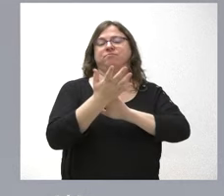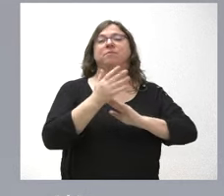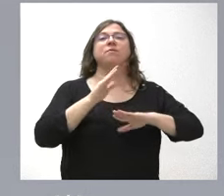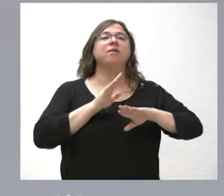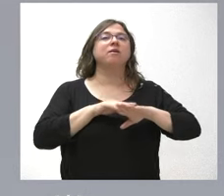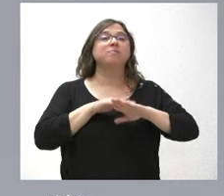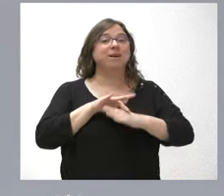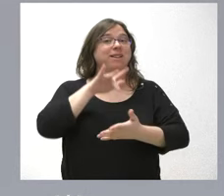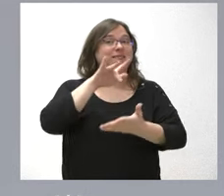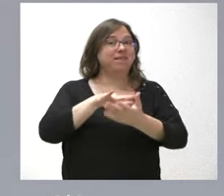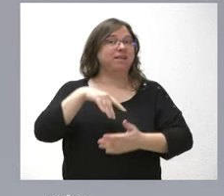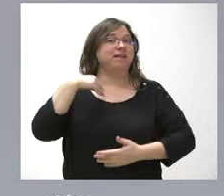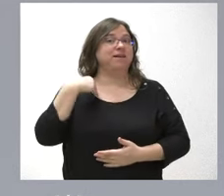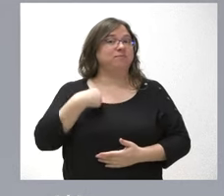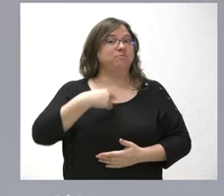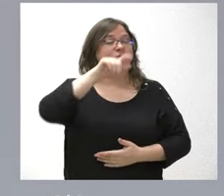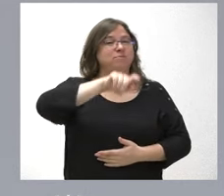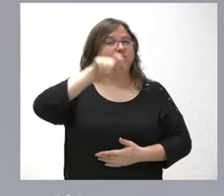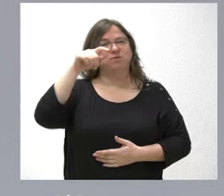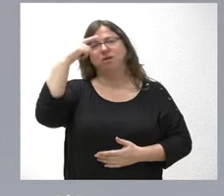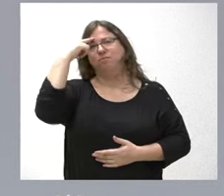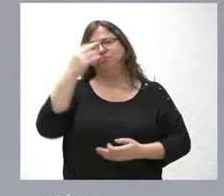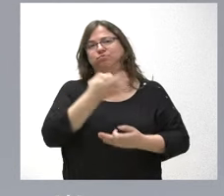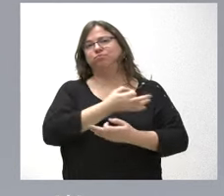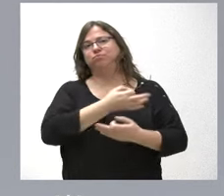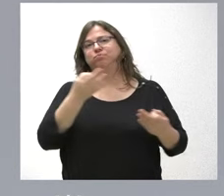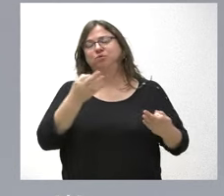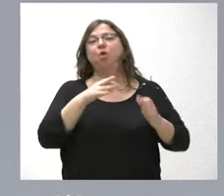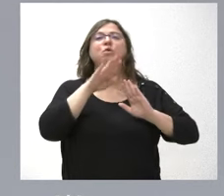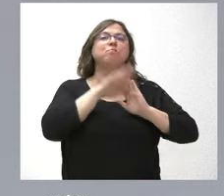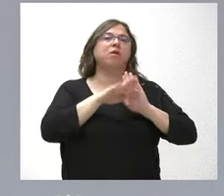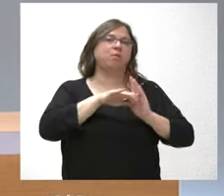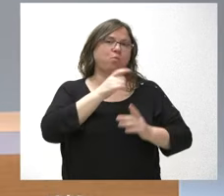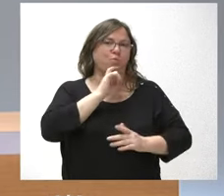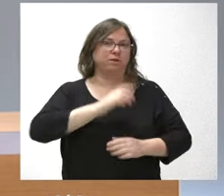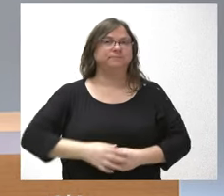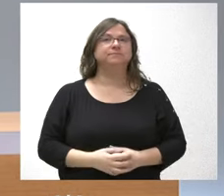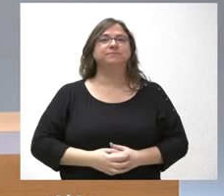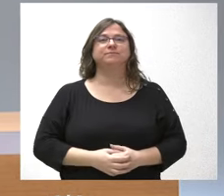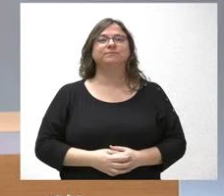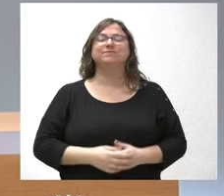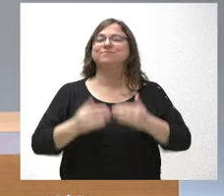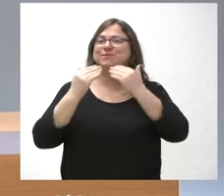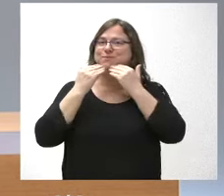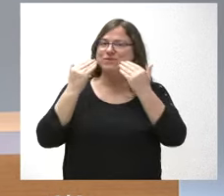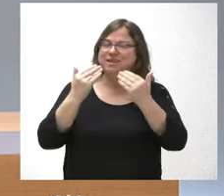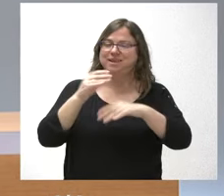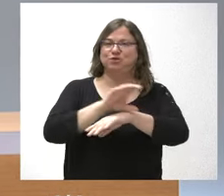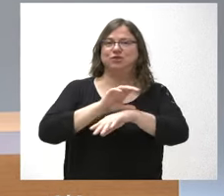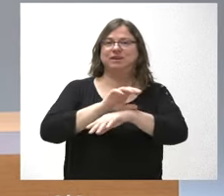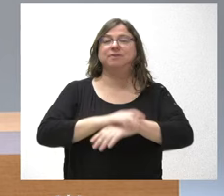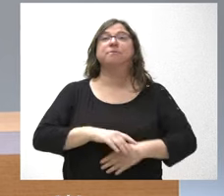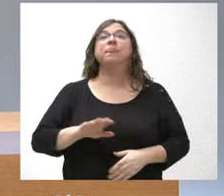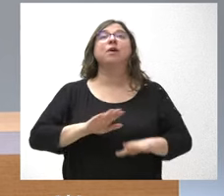día los ciudadanos conozcan perfectamente la programación de estos actos. Muchas gracias, consejero. Una